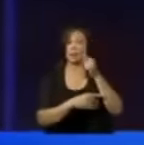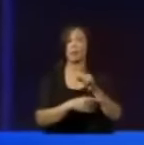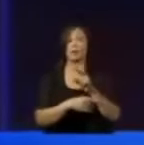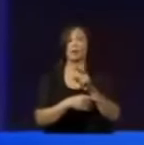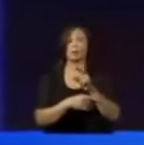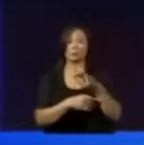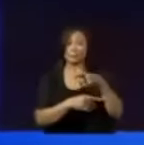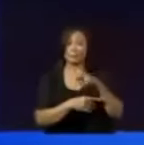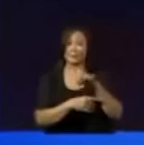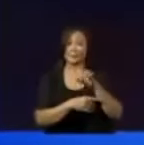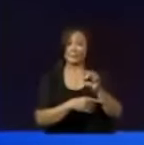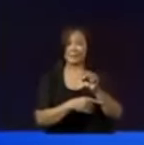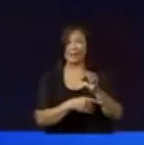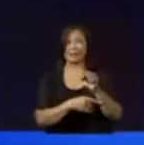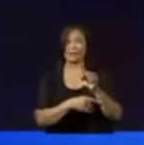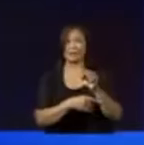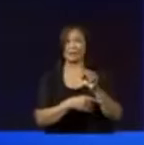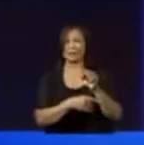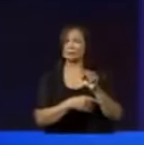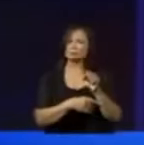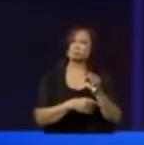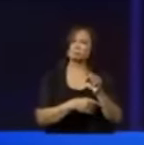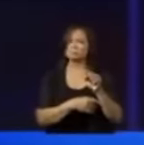los índices de PISA, que durante